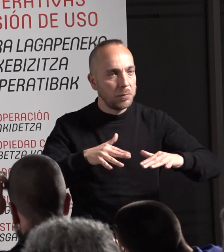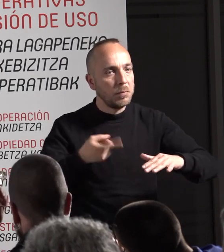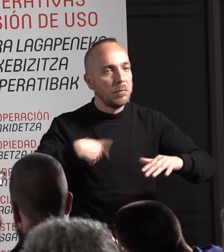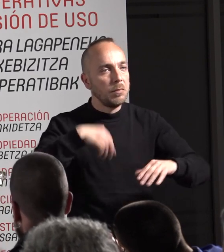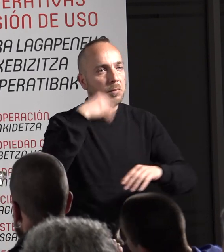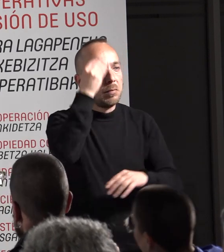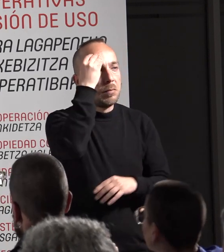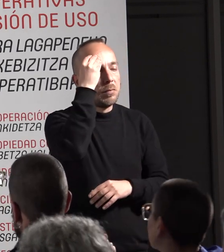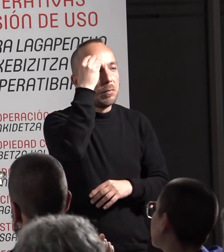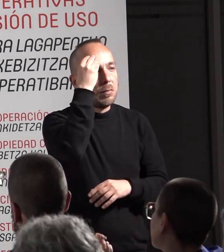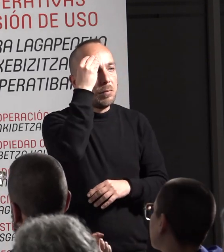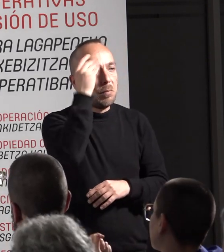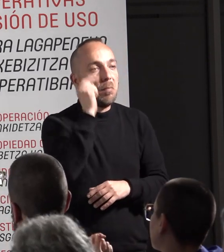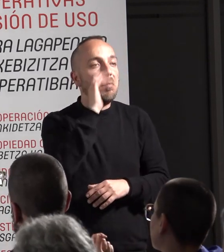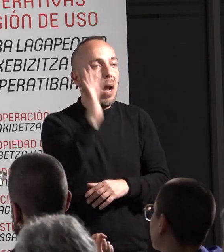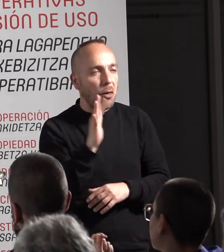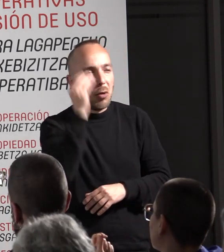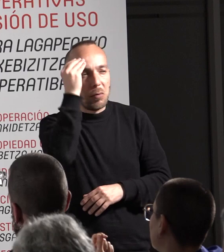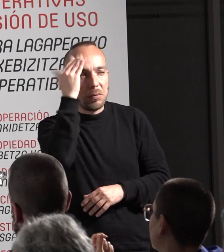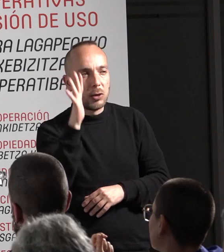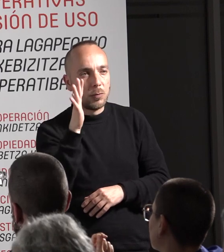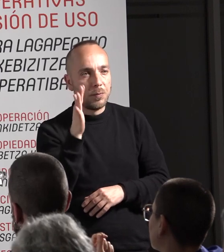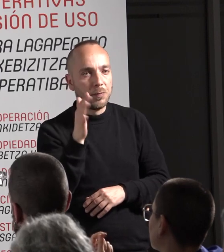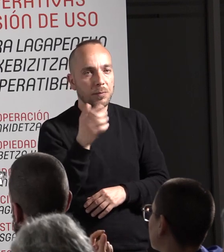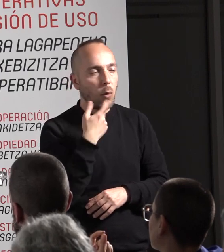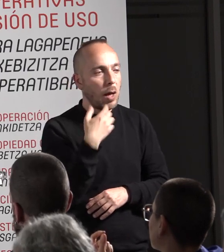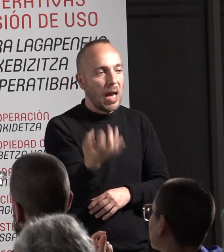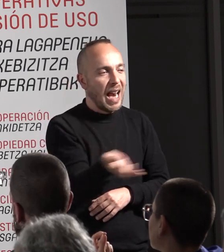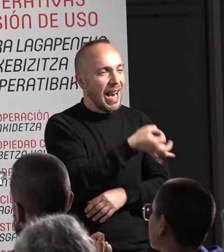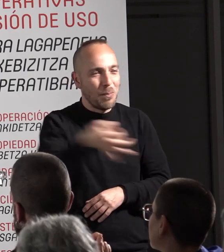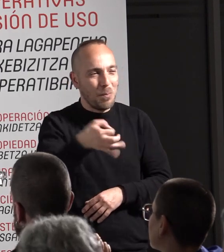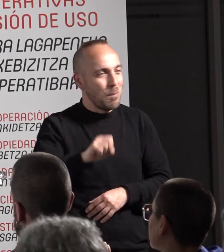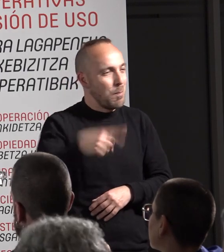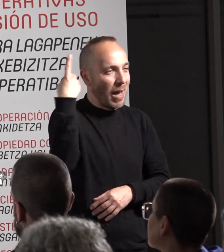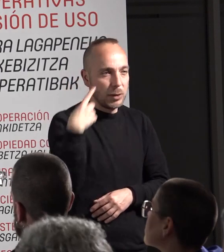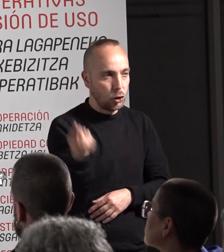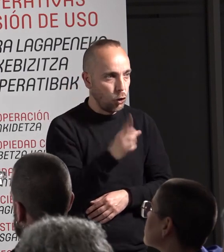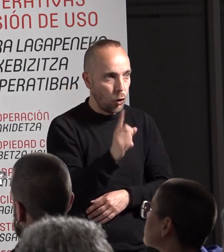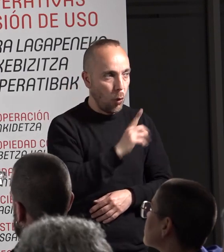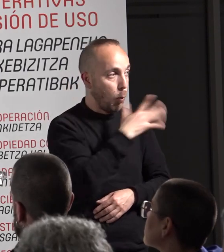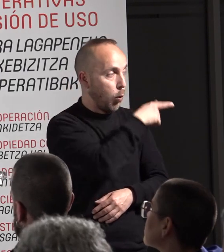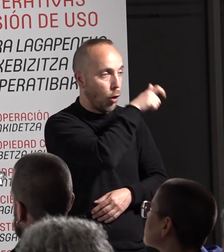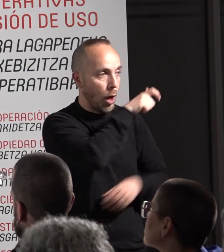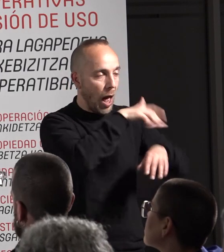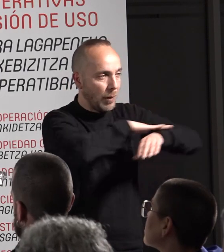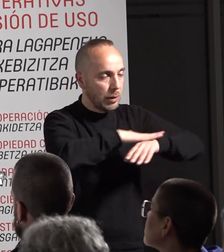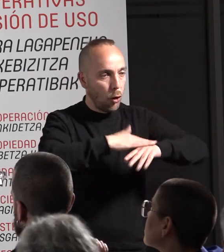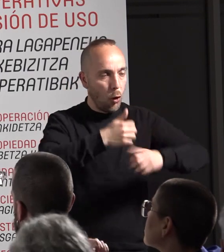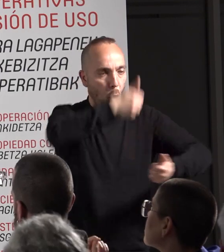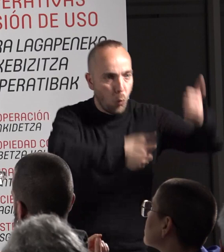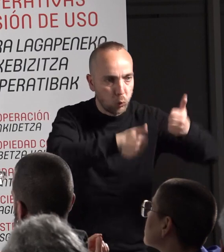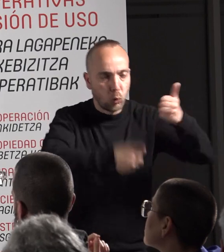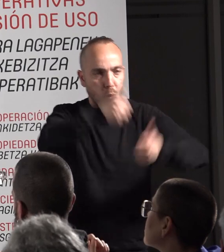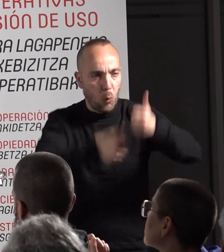nos pareció. Que no era el más acertado, primero porque sobrecargó a la administración de concursos. Bueno, os